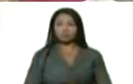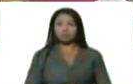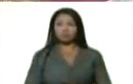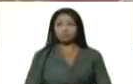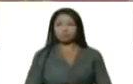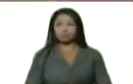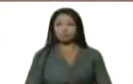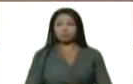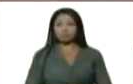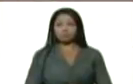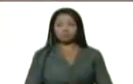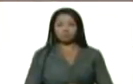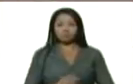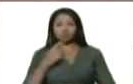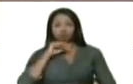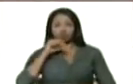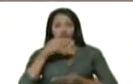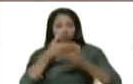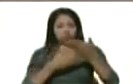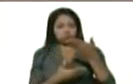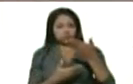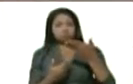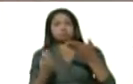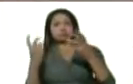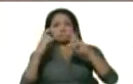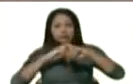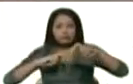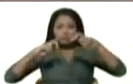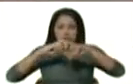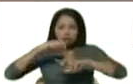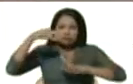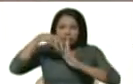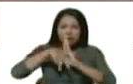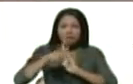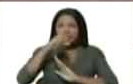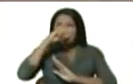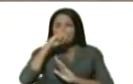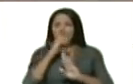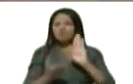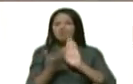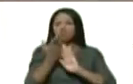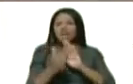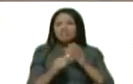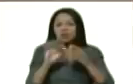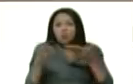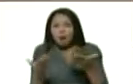para revisar las prioridades de este año 2020,